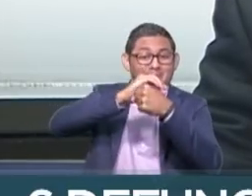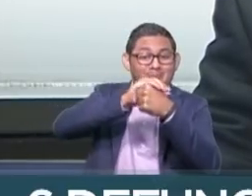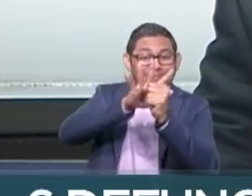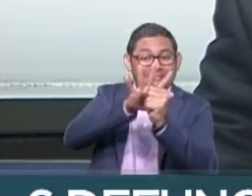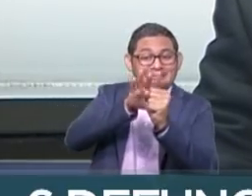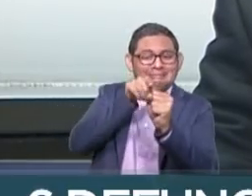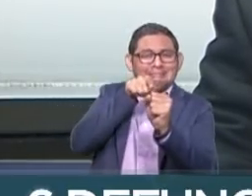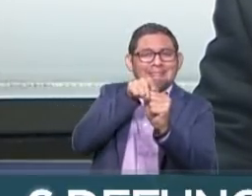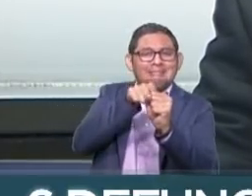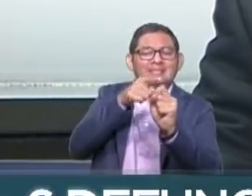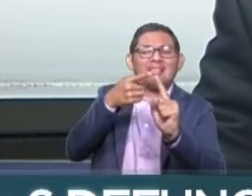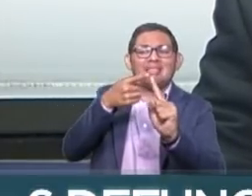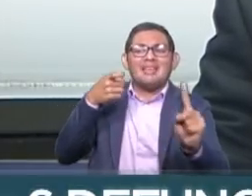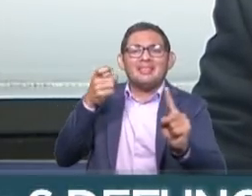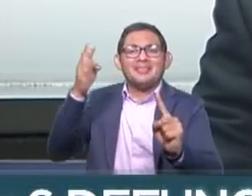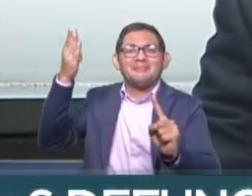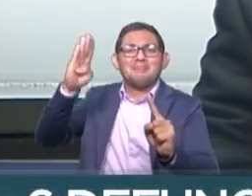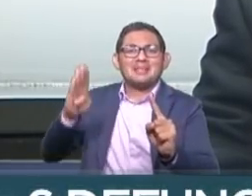nuestro país.